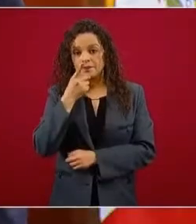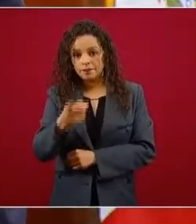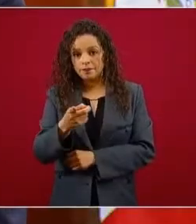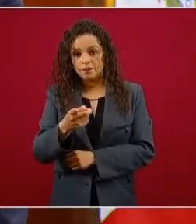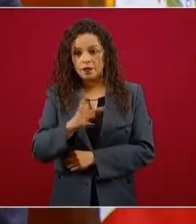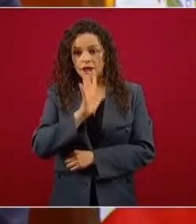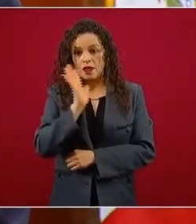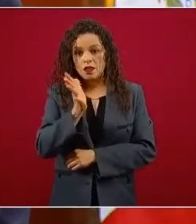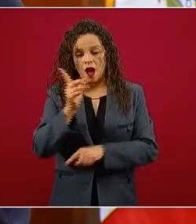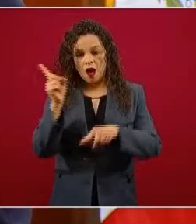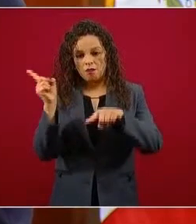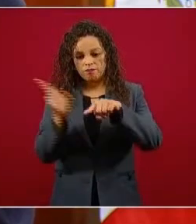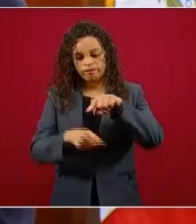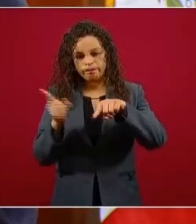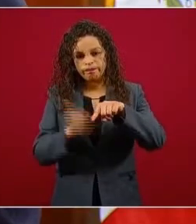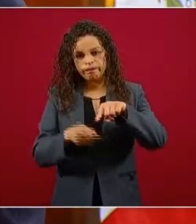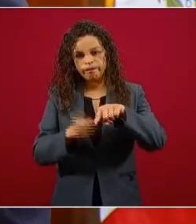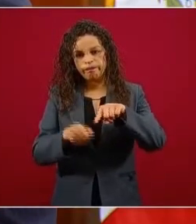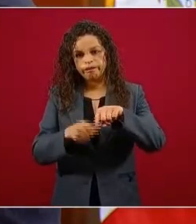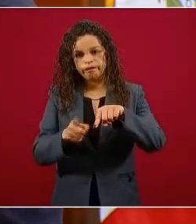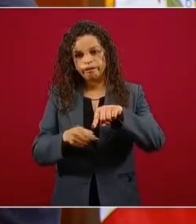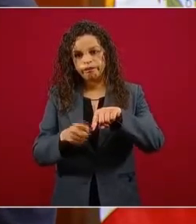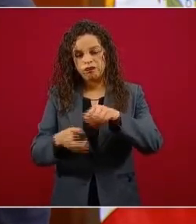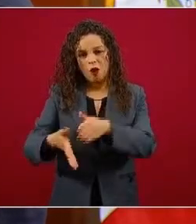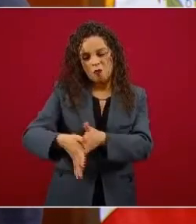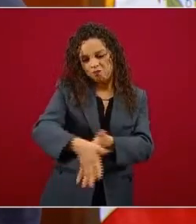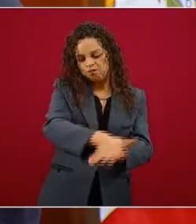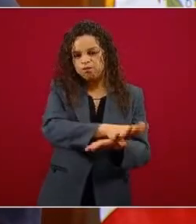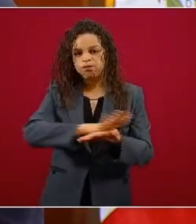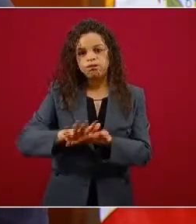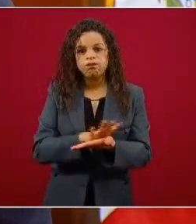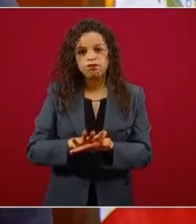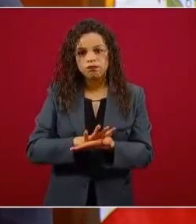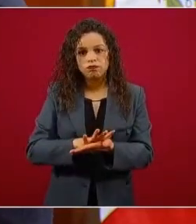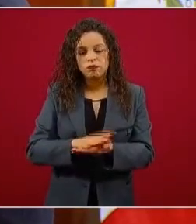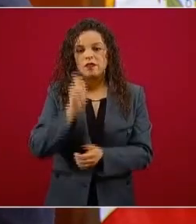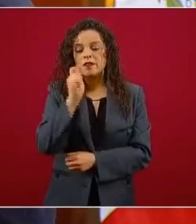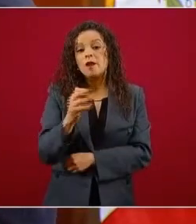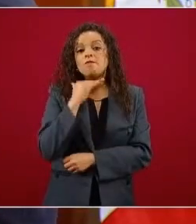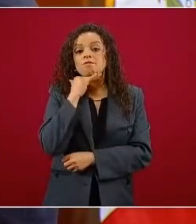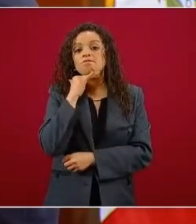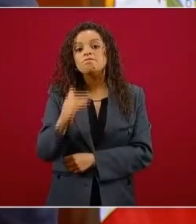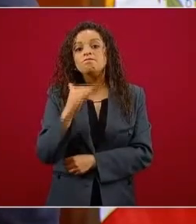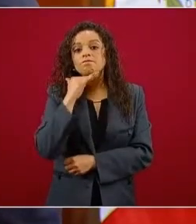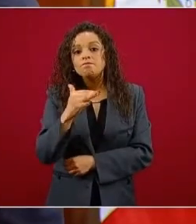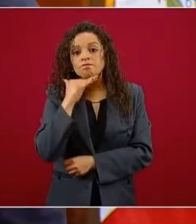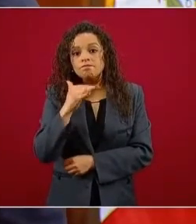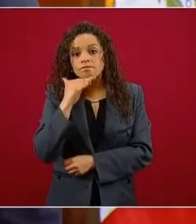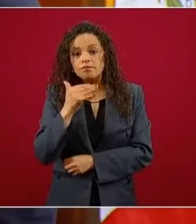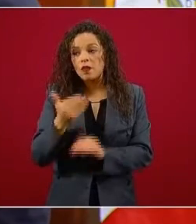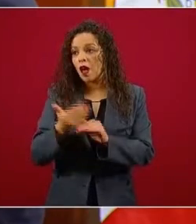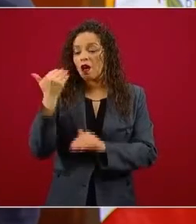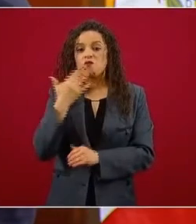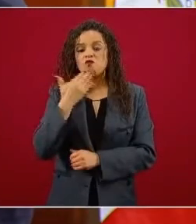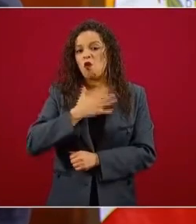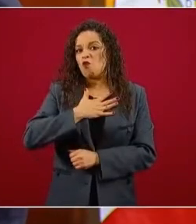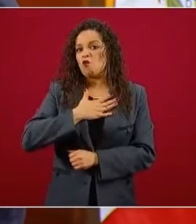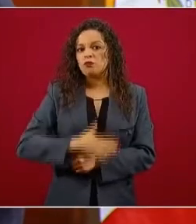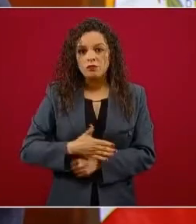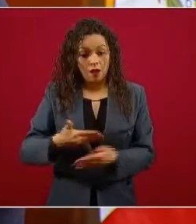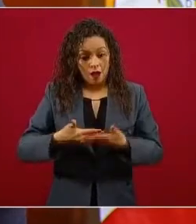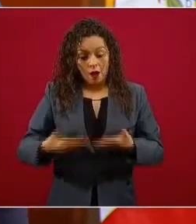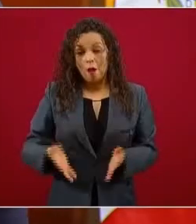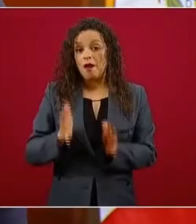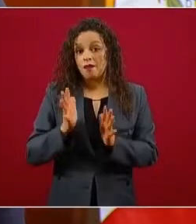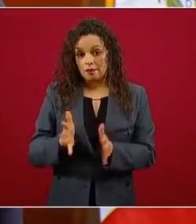ni favoritismos la corrupción y la impunidad, y que existe